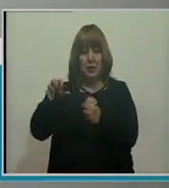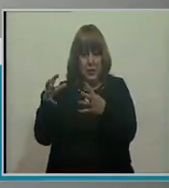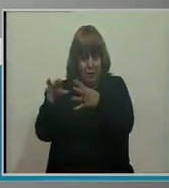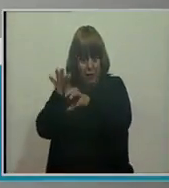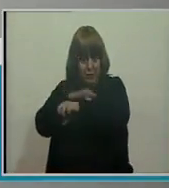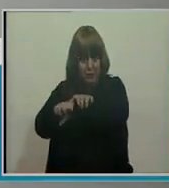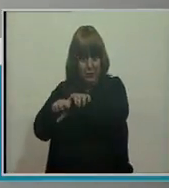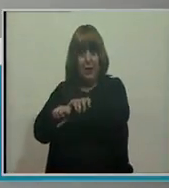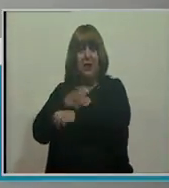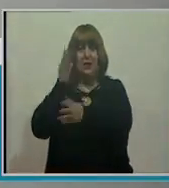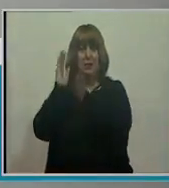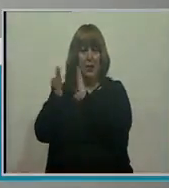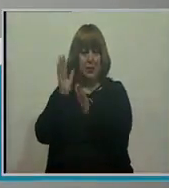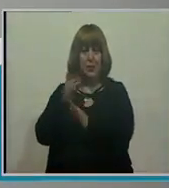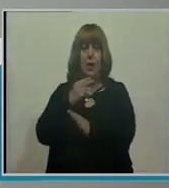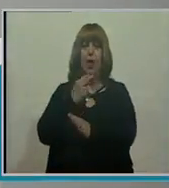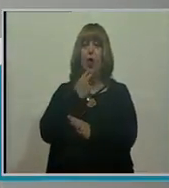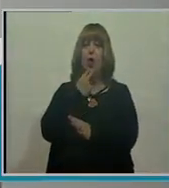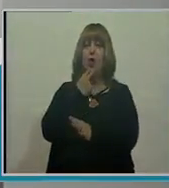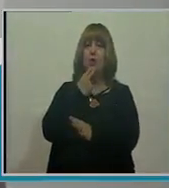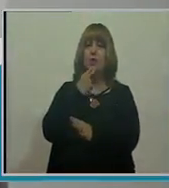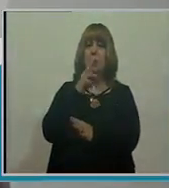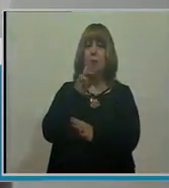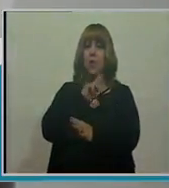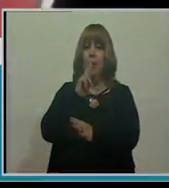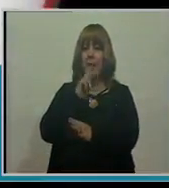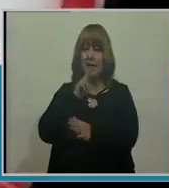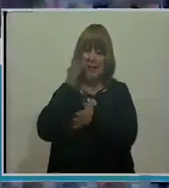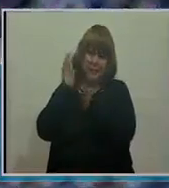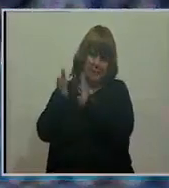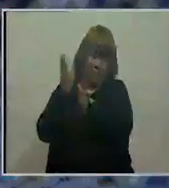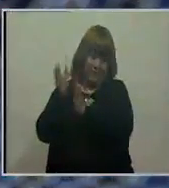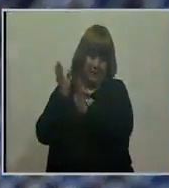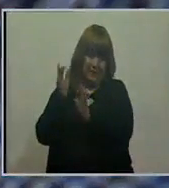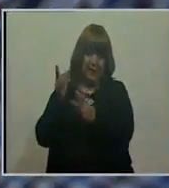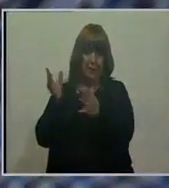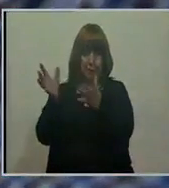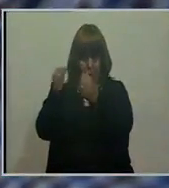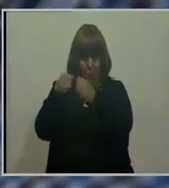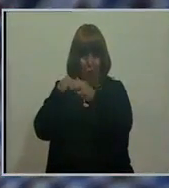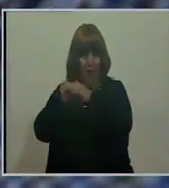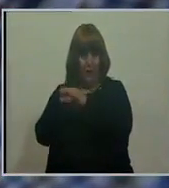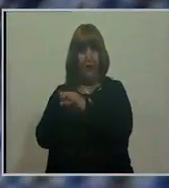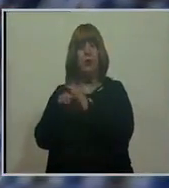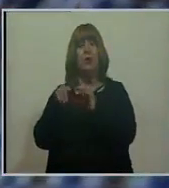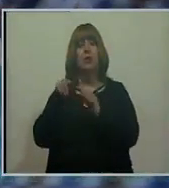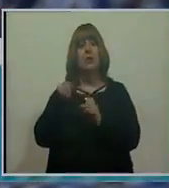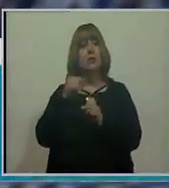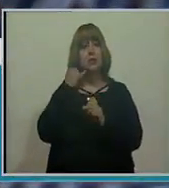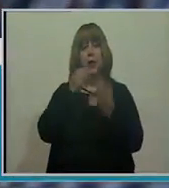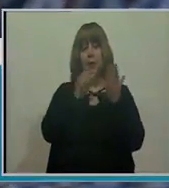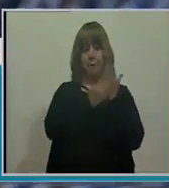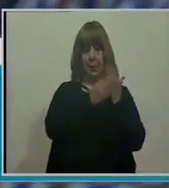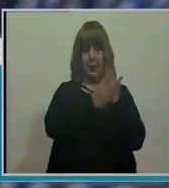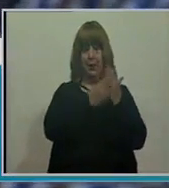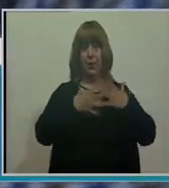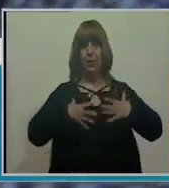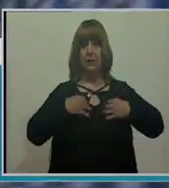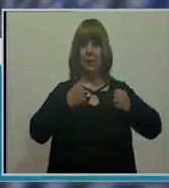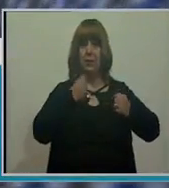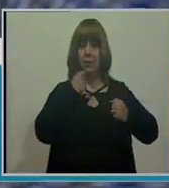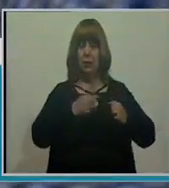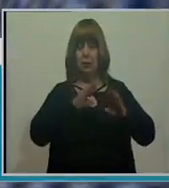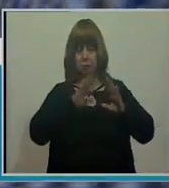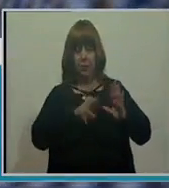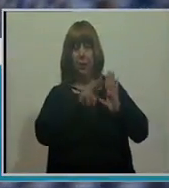de tormentos a 11 mujeres recluidas en ese lugar. La ministra de Salud de Mendoza ratificó que no avanzarán con